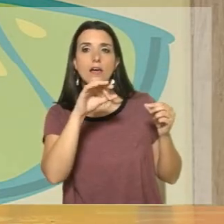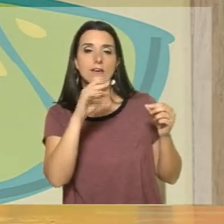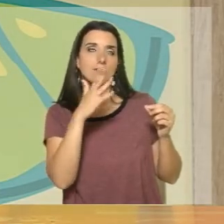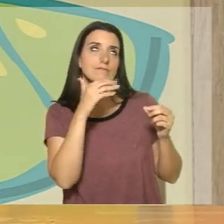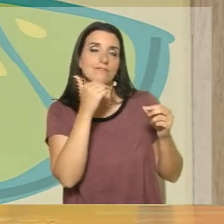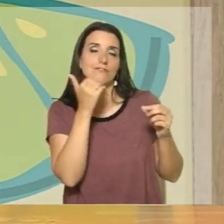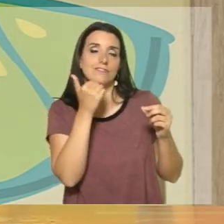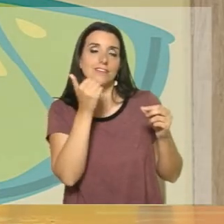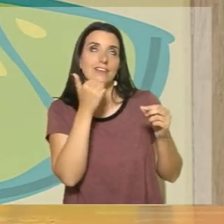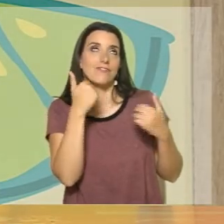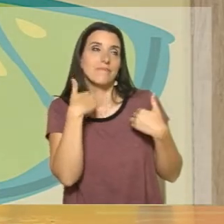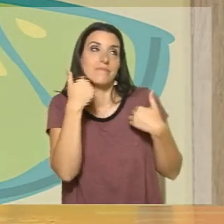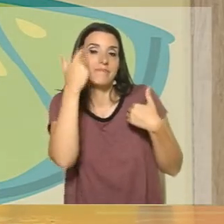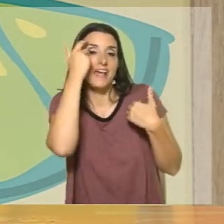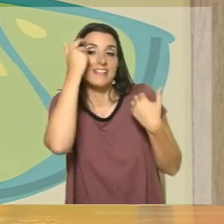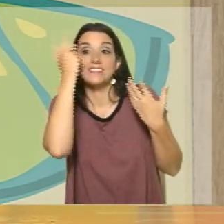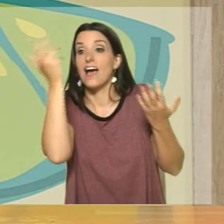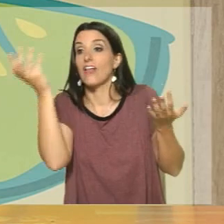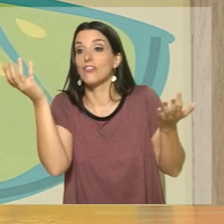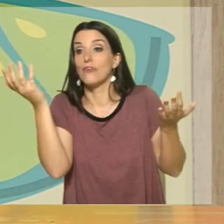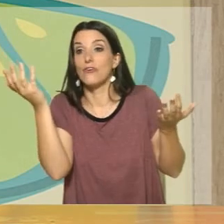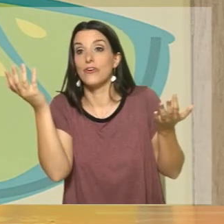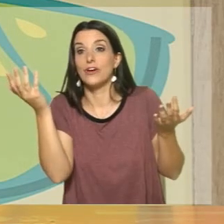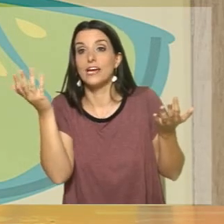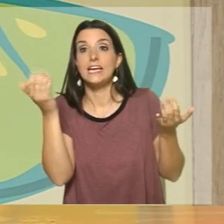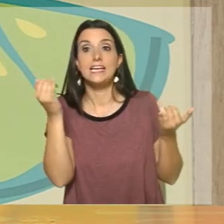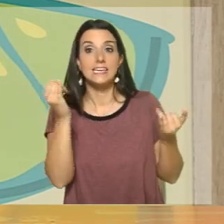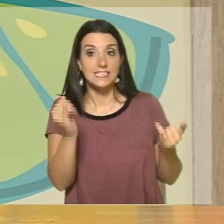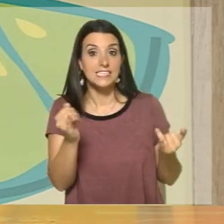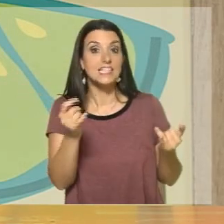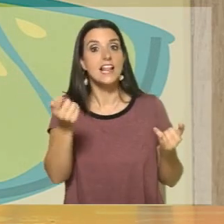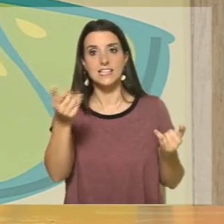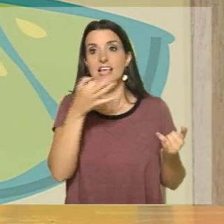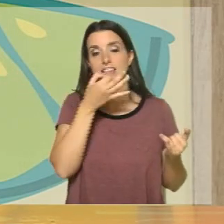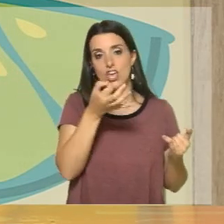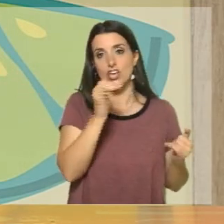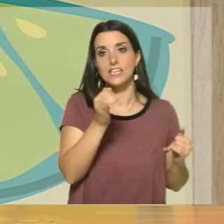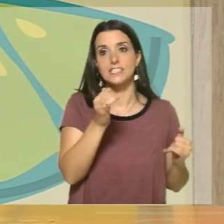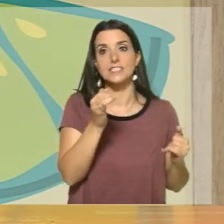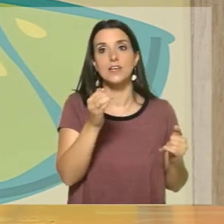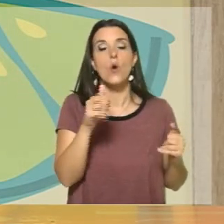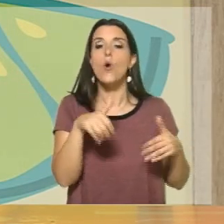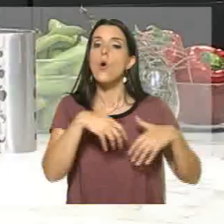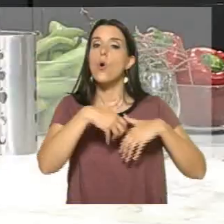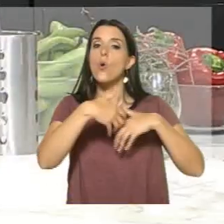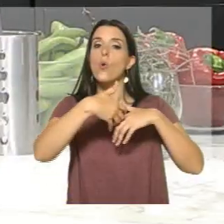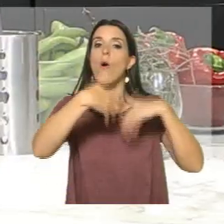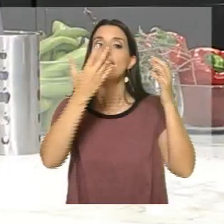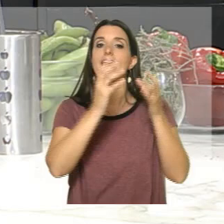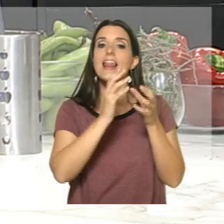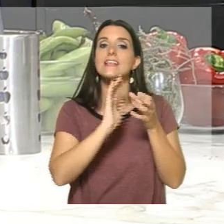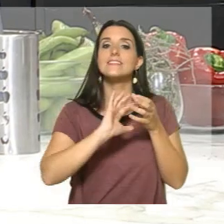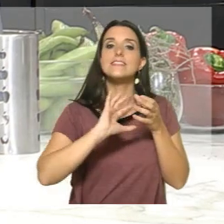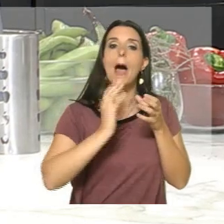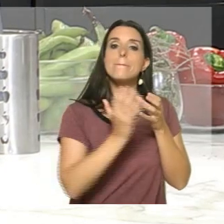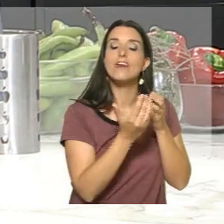yo pensando. Lo que tengas en casa. Va tirando ideas. Sí, vos es lo que ideas. Dijo recién, sí. Sí, sí, al horno, a la parrilla también, si tenés la parrilla